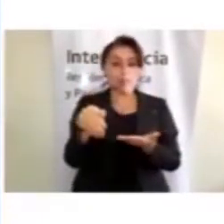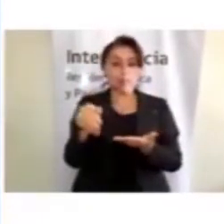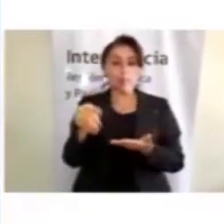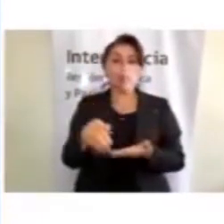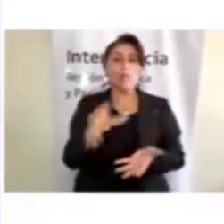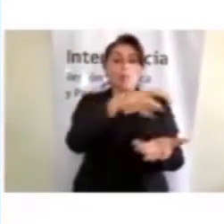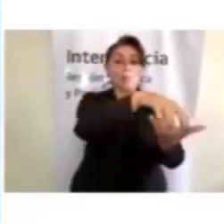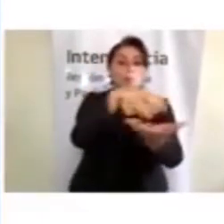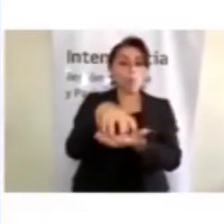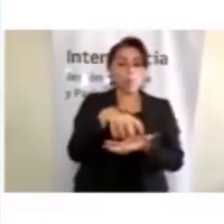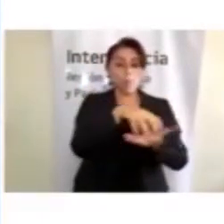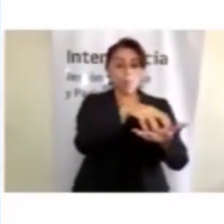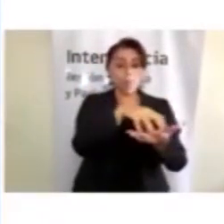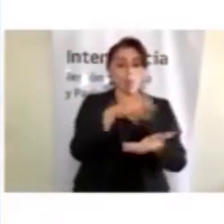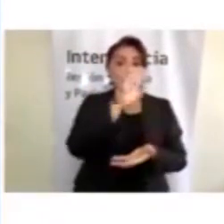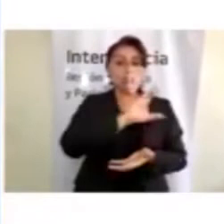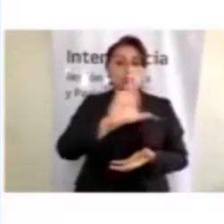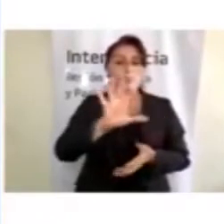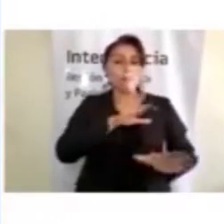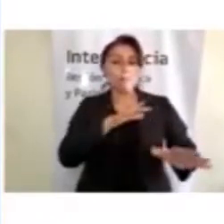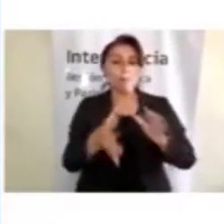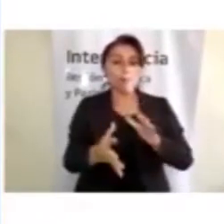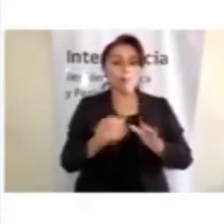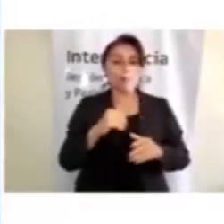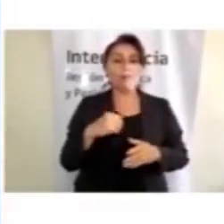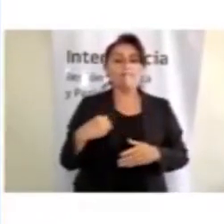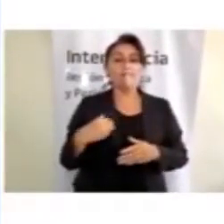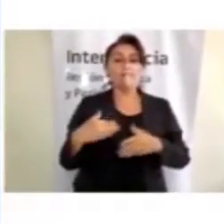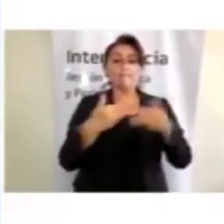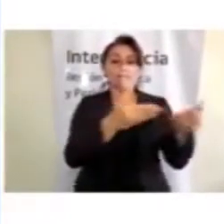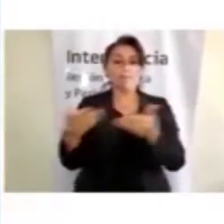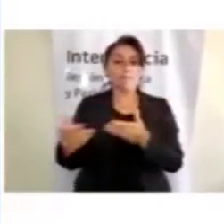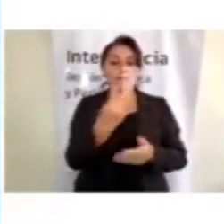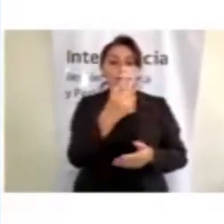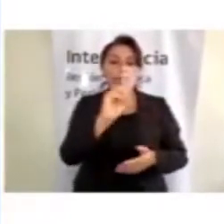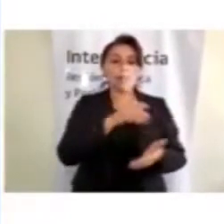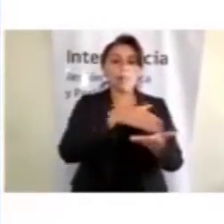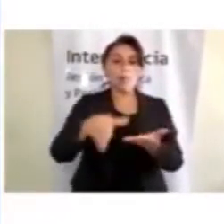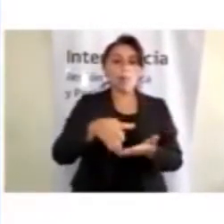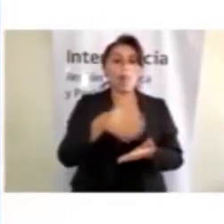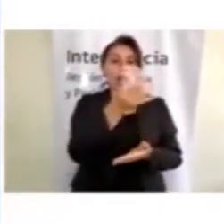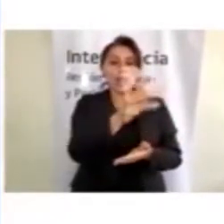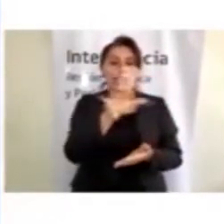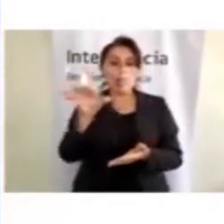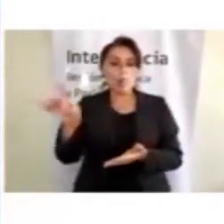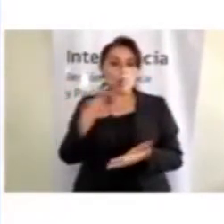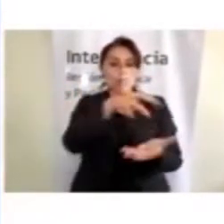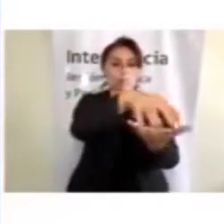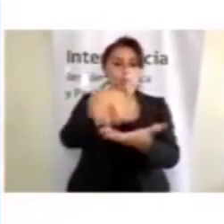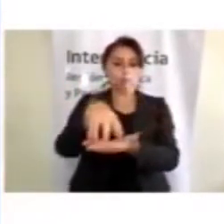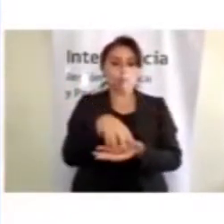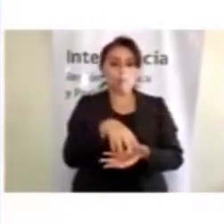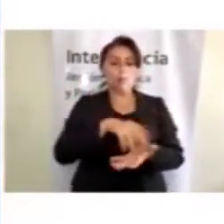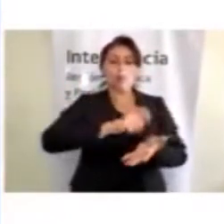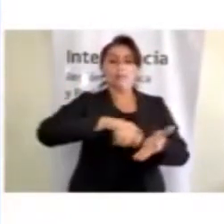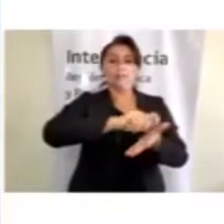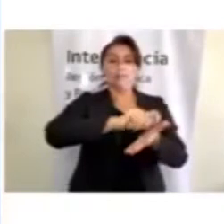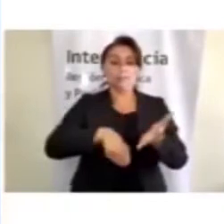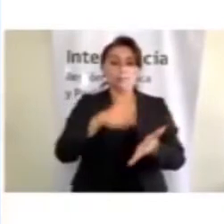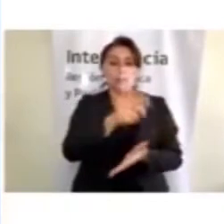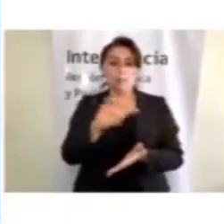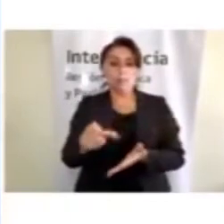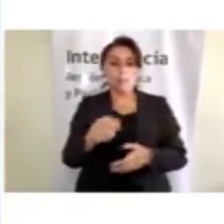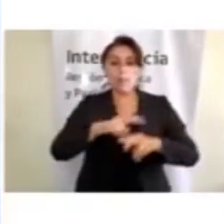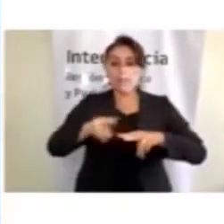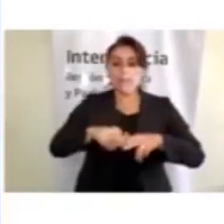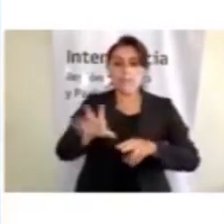las comunas rurales alrededor y aproximadamente 20 millones de pesos a cada comuna, para que así puedan contratar gente para hacer